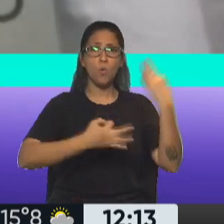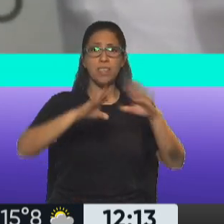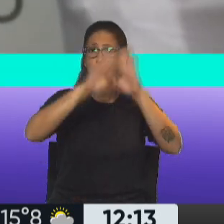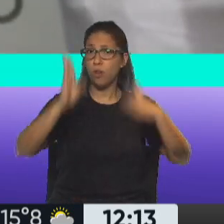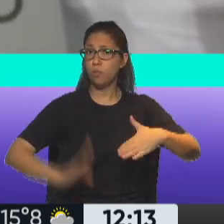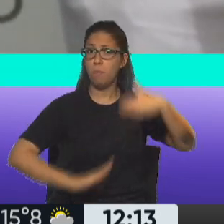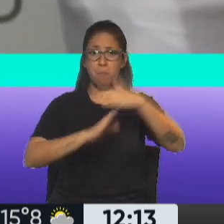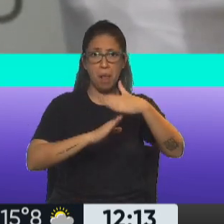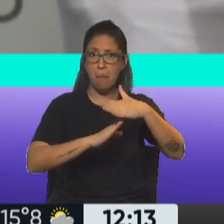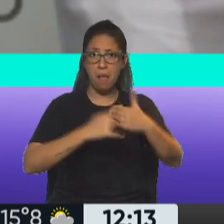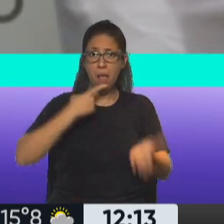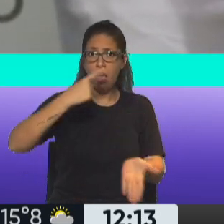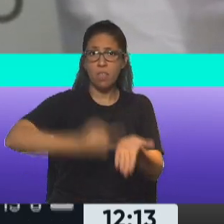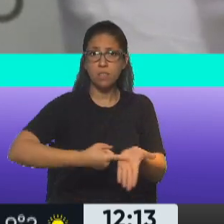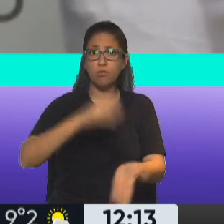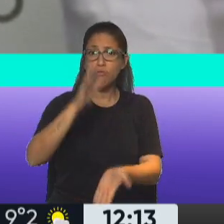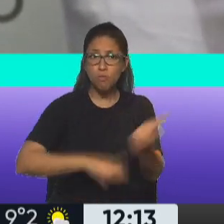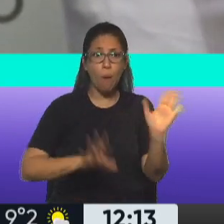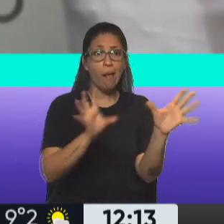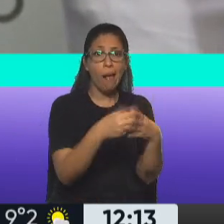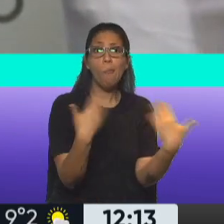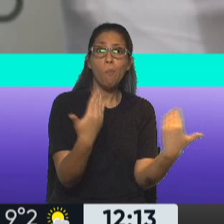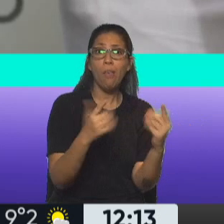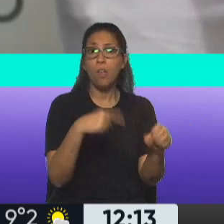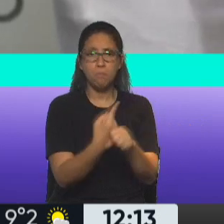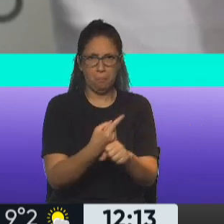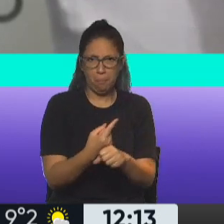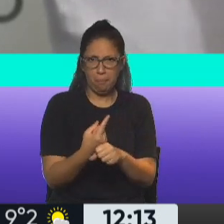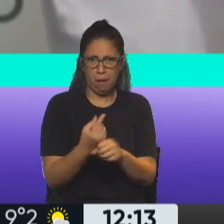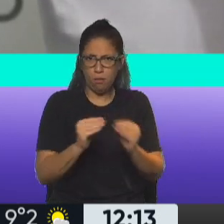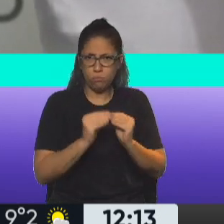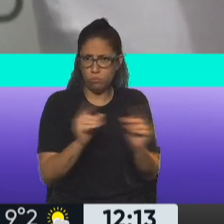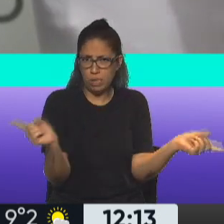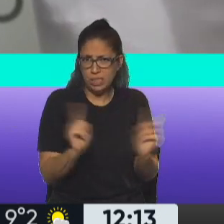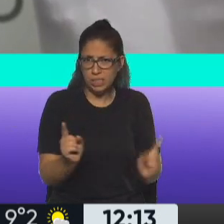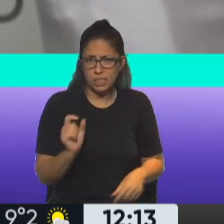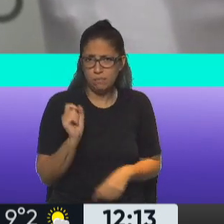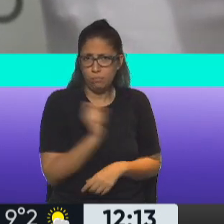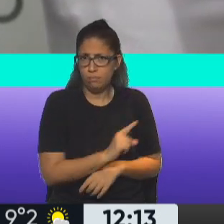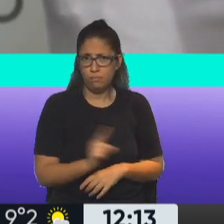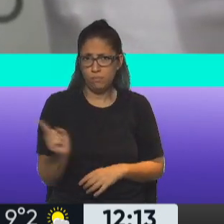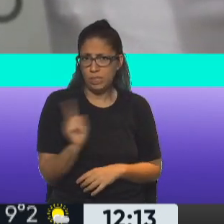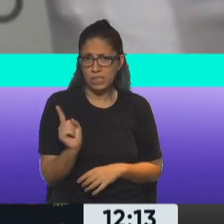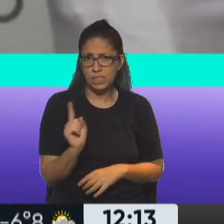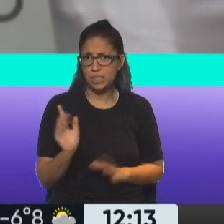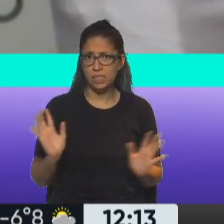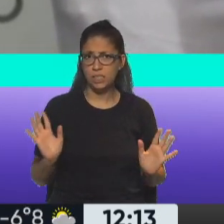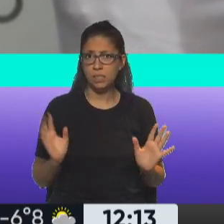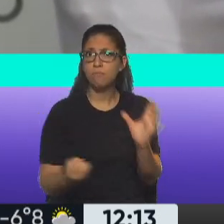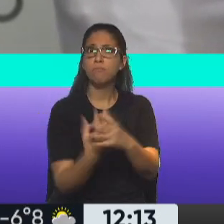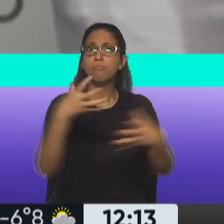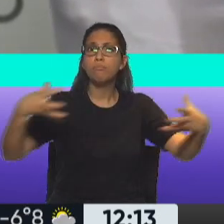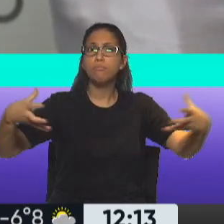Suprema decidir si se puede o no se puede, porque constituir